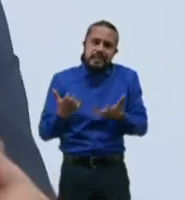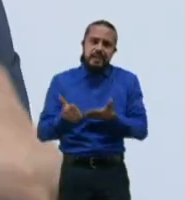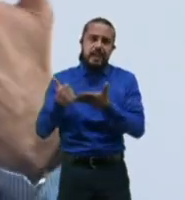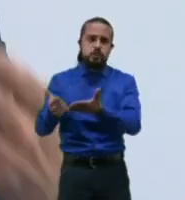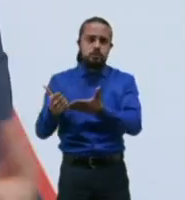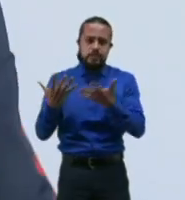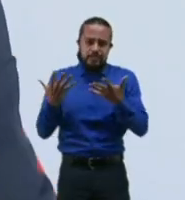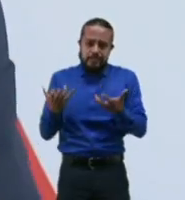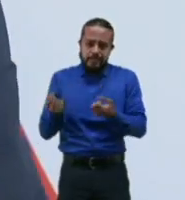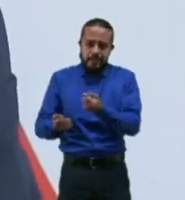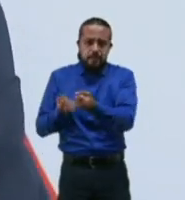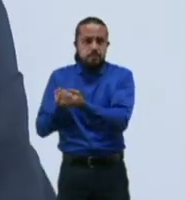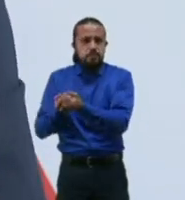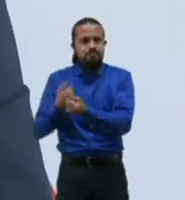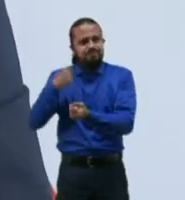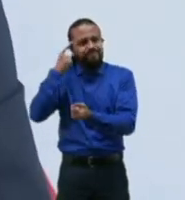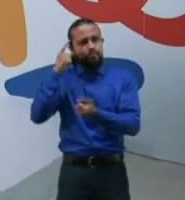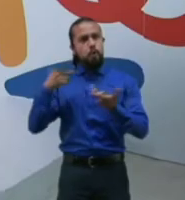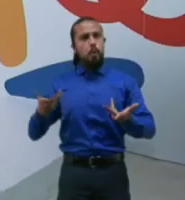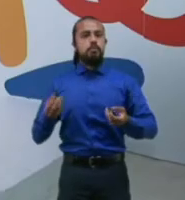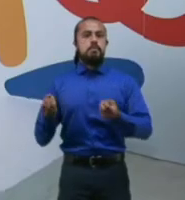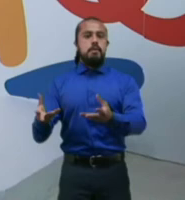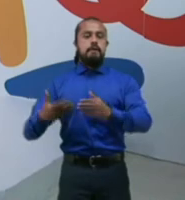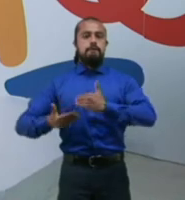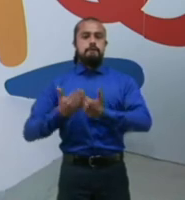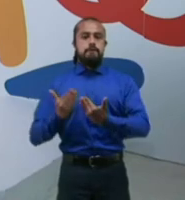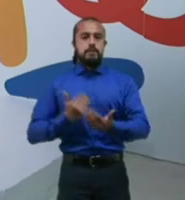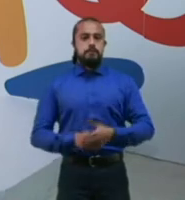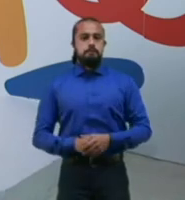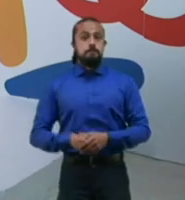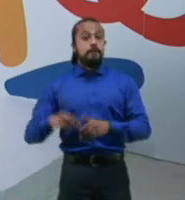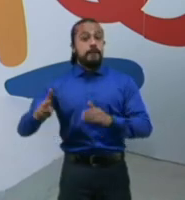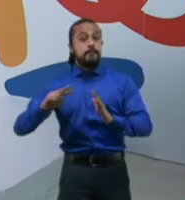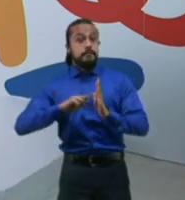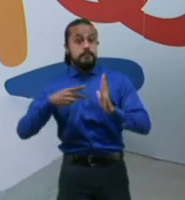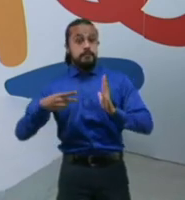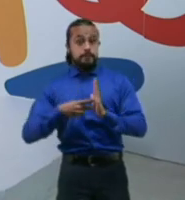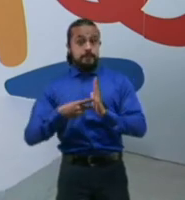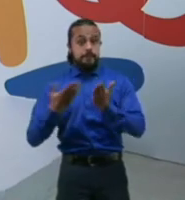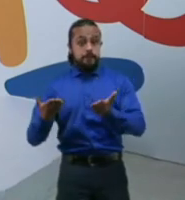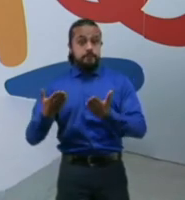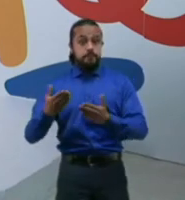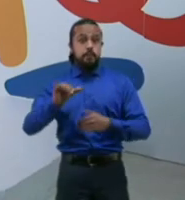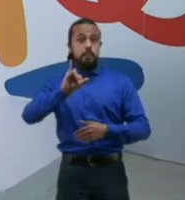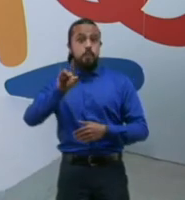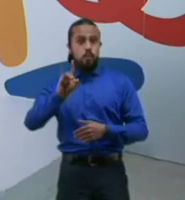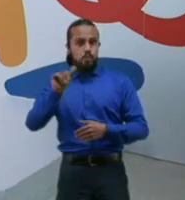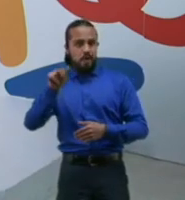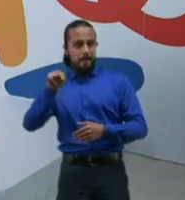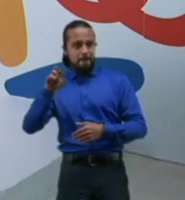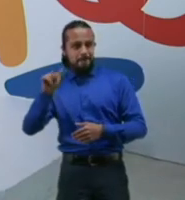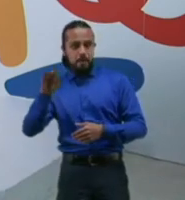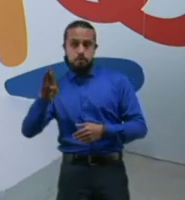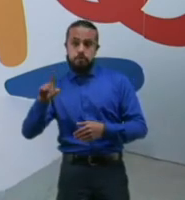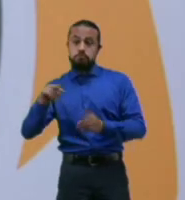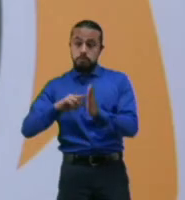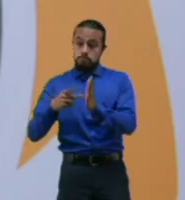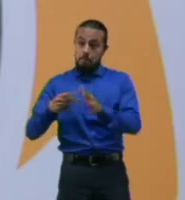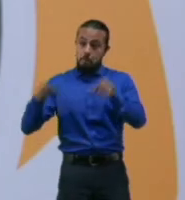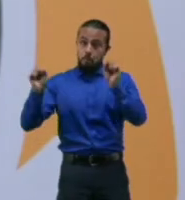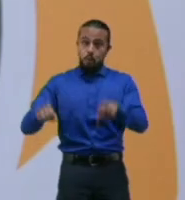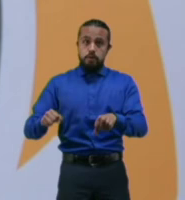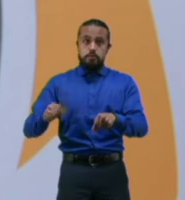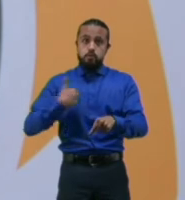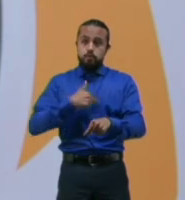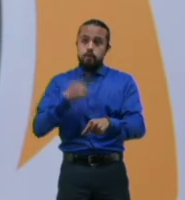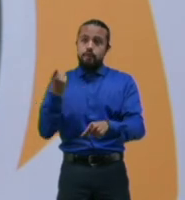haciendo es haciendo lo posible y haciéndolo fácil para todos eso quiere decir un pub lo que sí se puede y yo pensaría que tenemos que ser mucho más ambiciosos